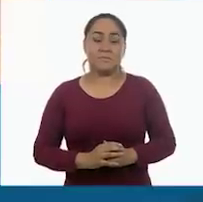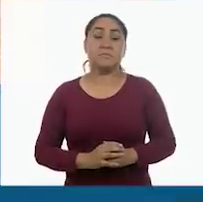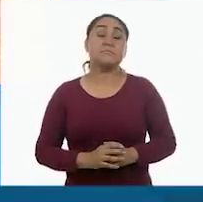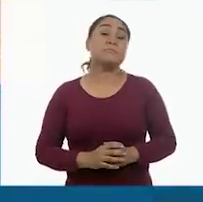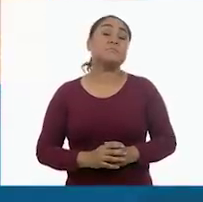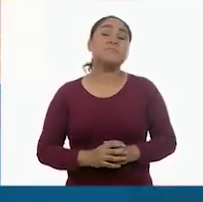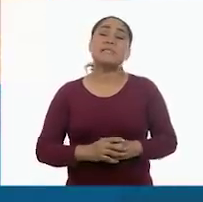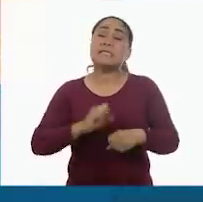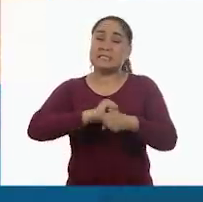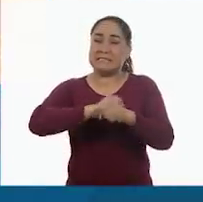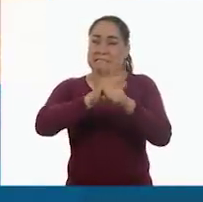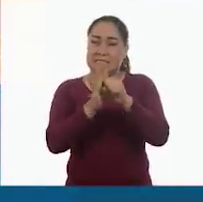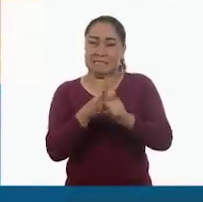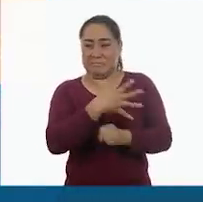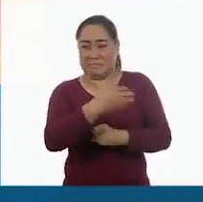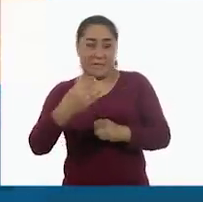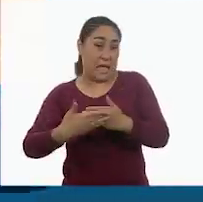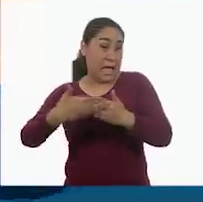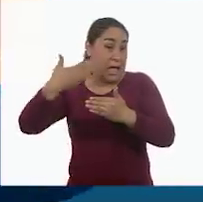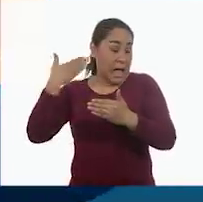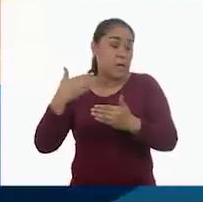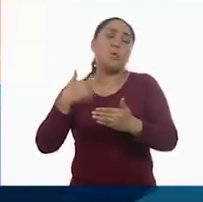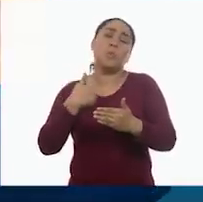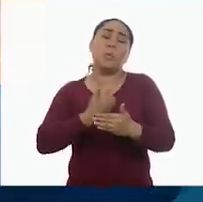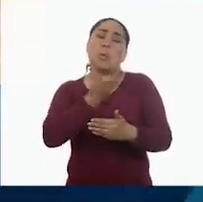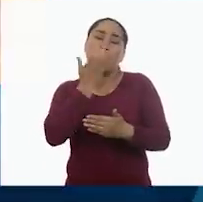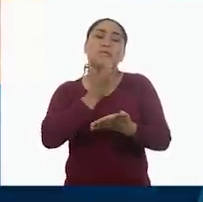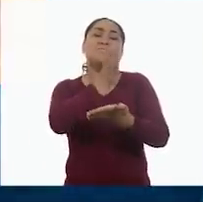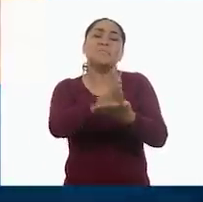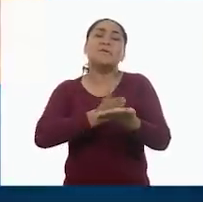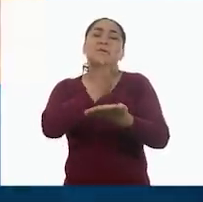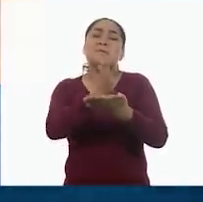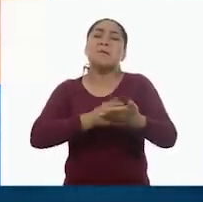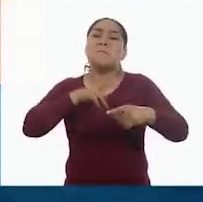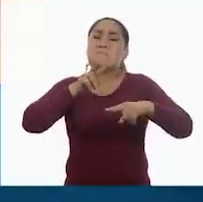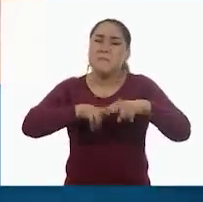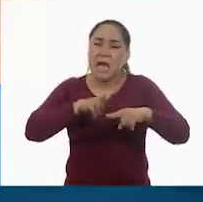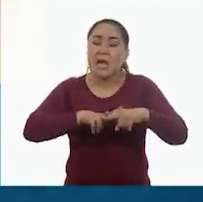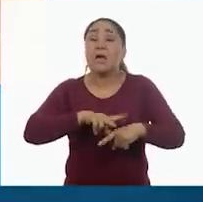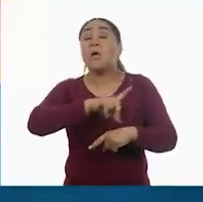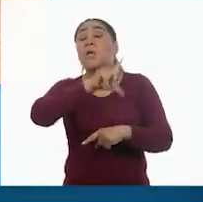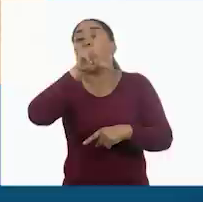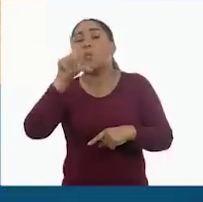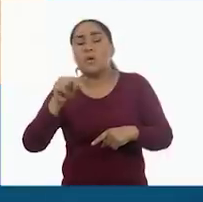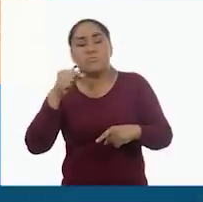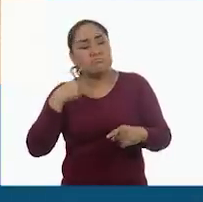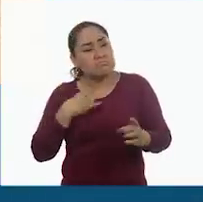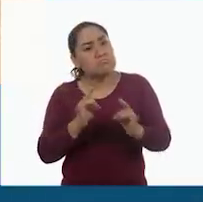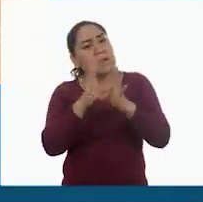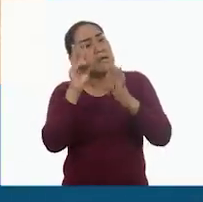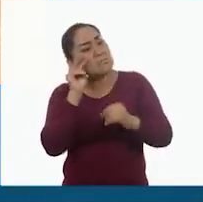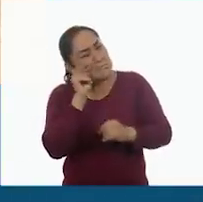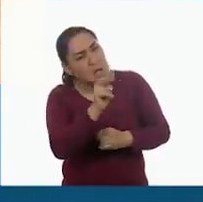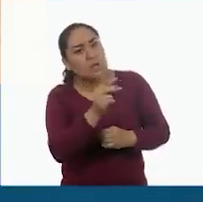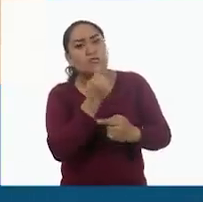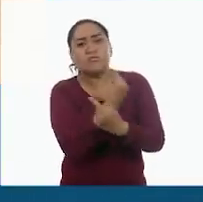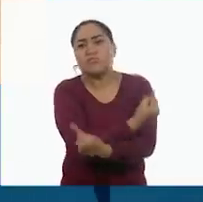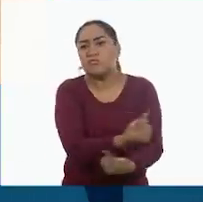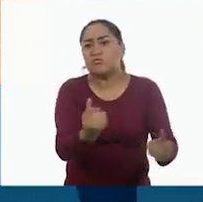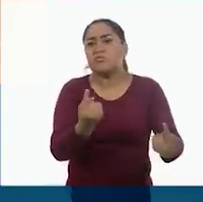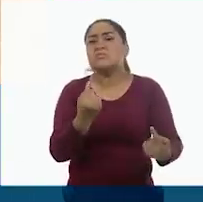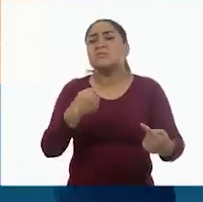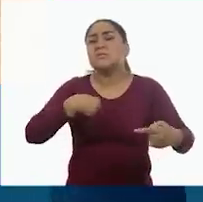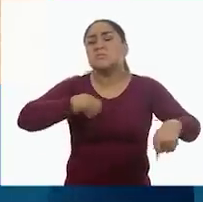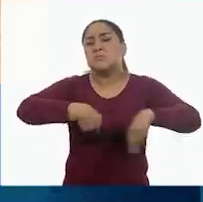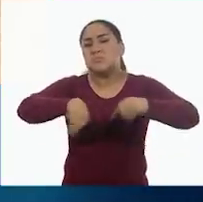Antes de la pandemia yo iba mucho al parque y un día me encontré unas niñas jugando fútbol